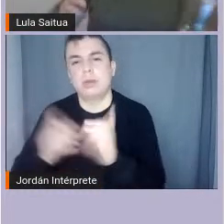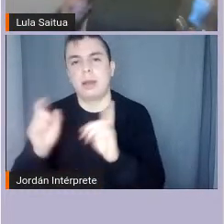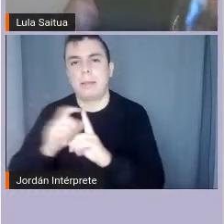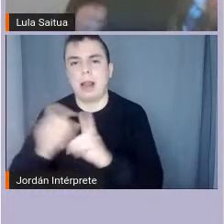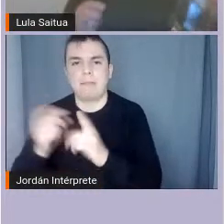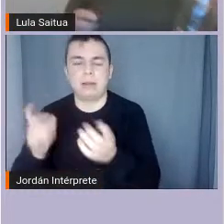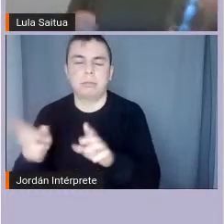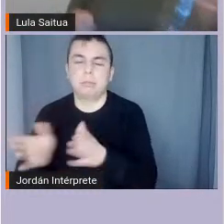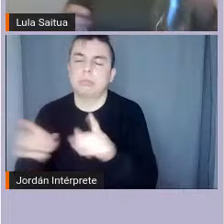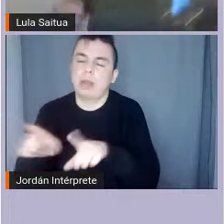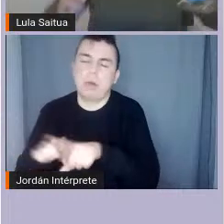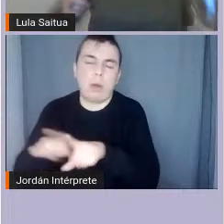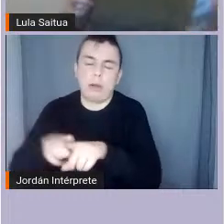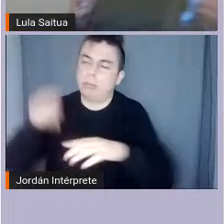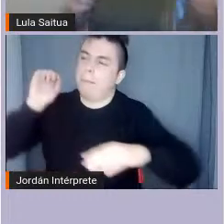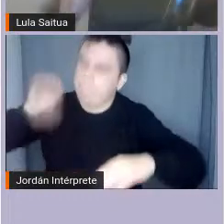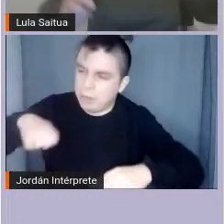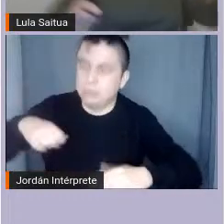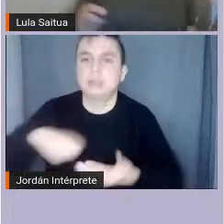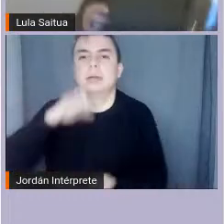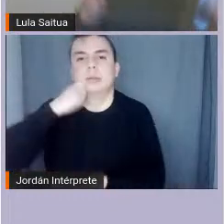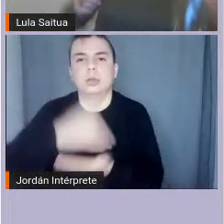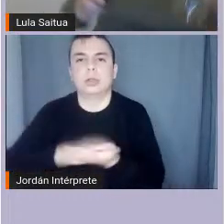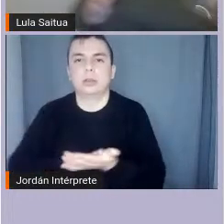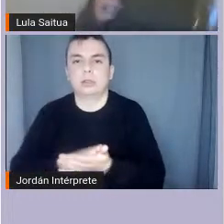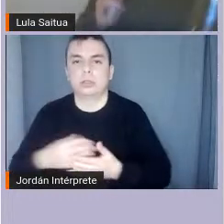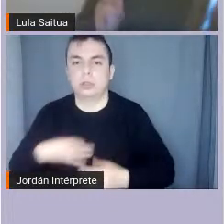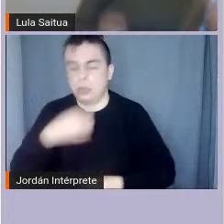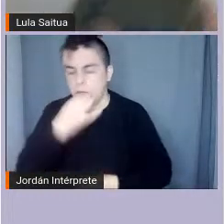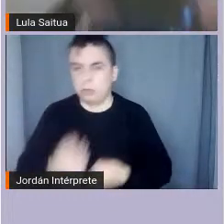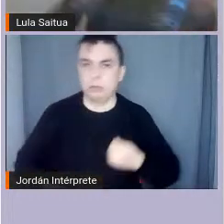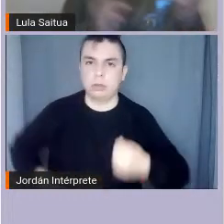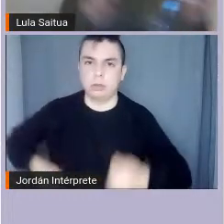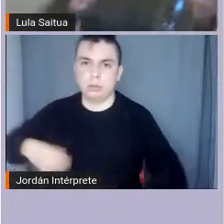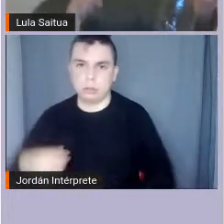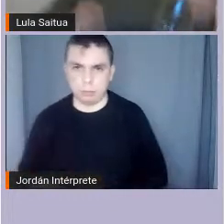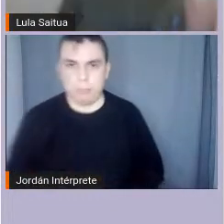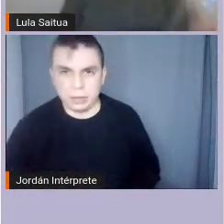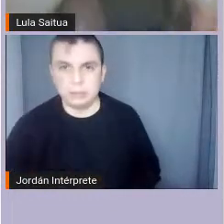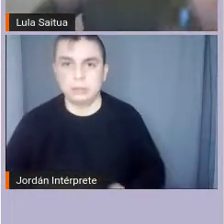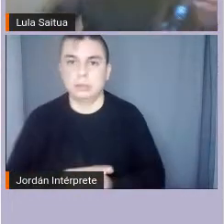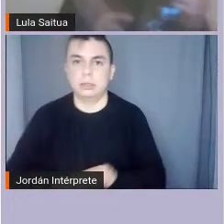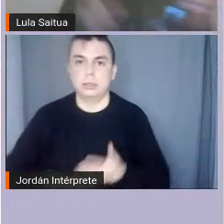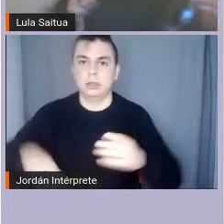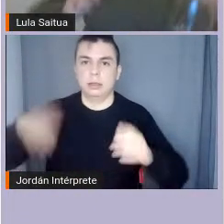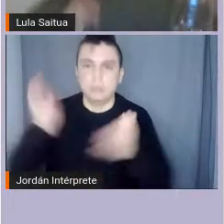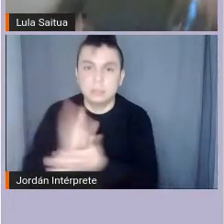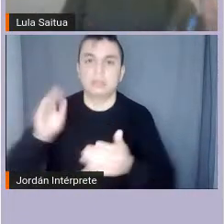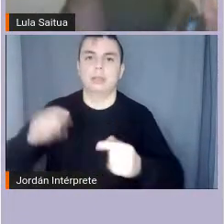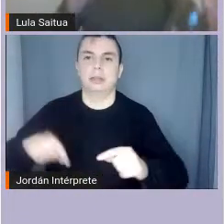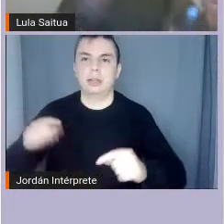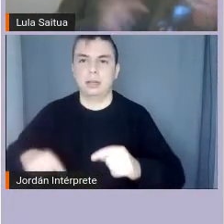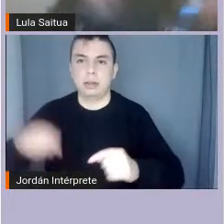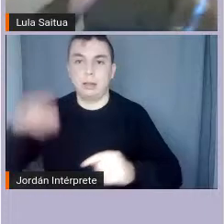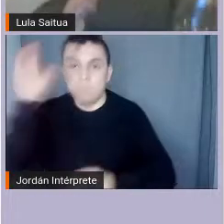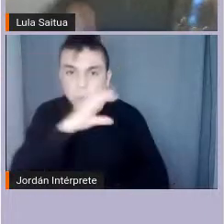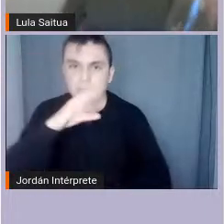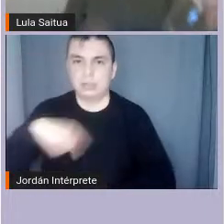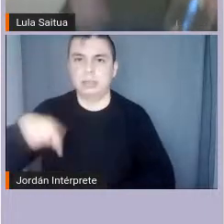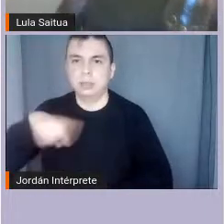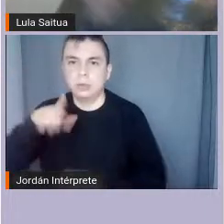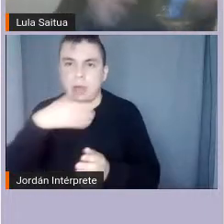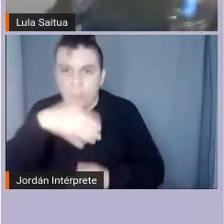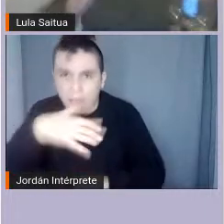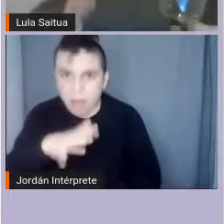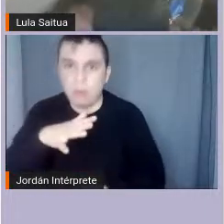yo... Cuando yo un poquito muevo, ¿no es verdad? Y bailo. Busca, busca, busca, agüita